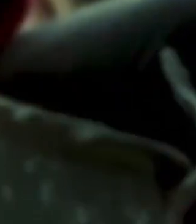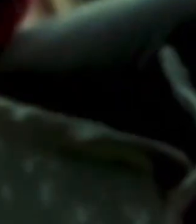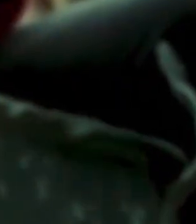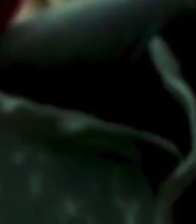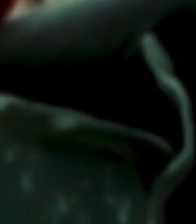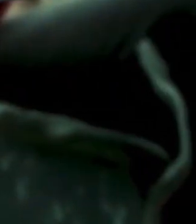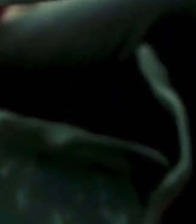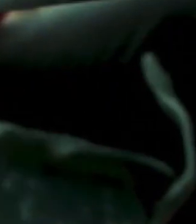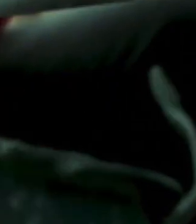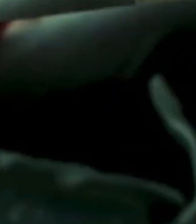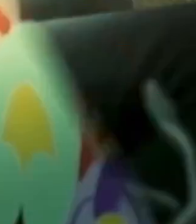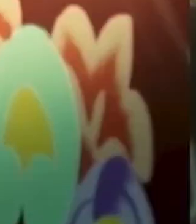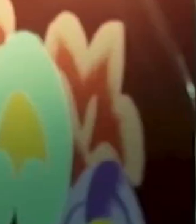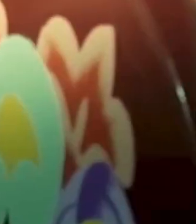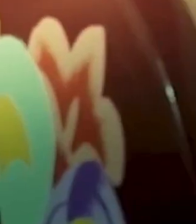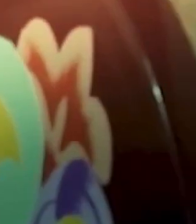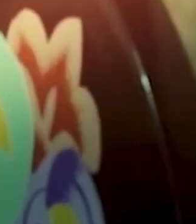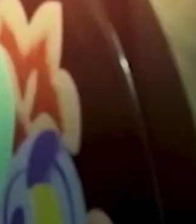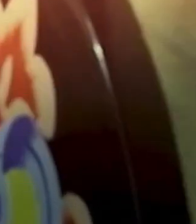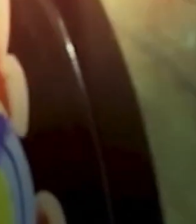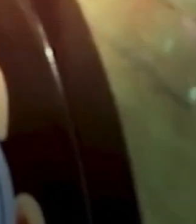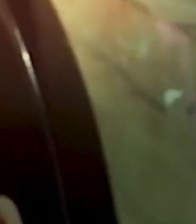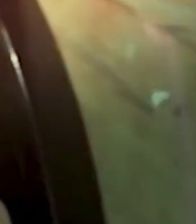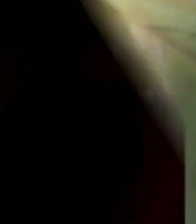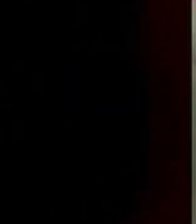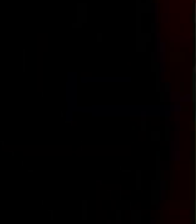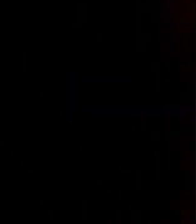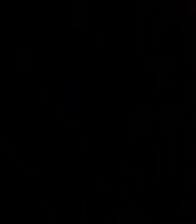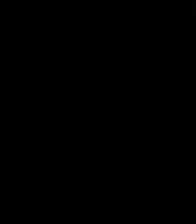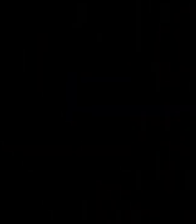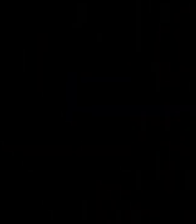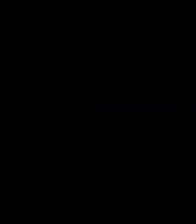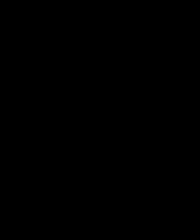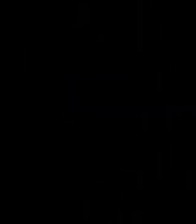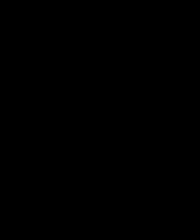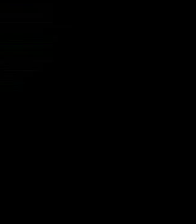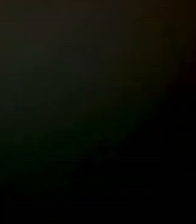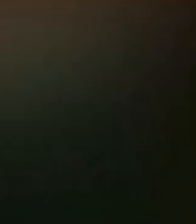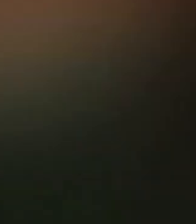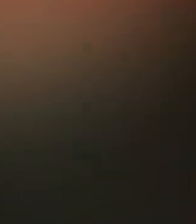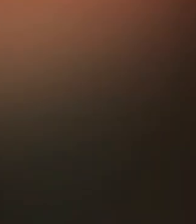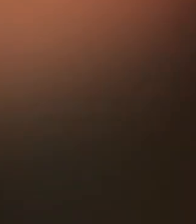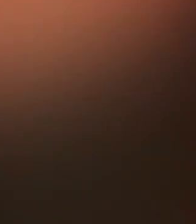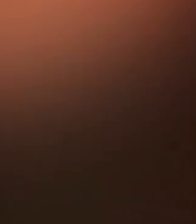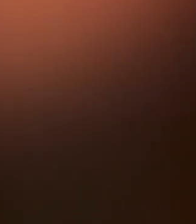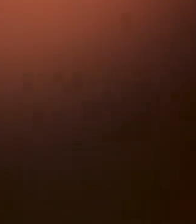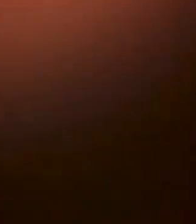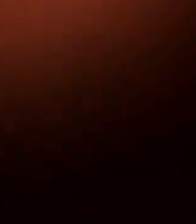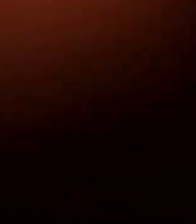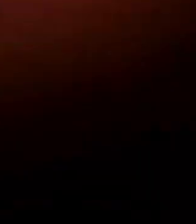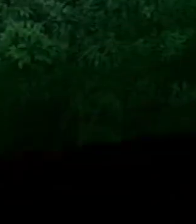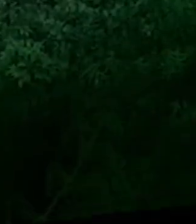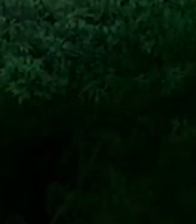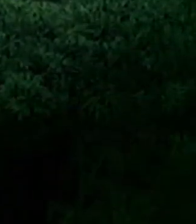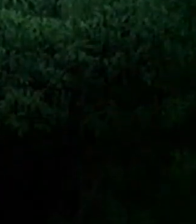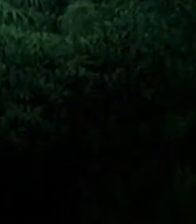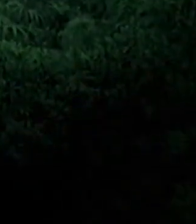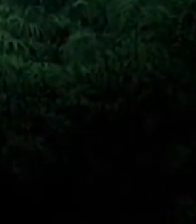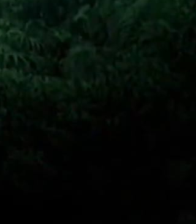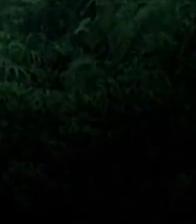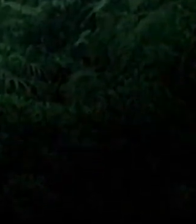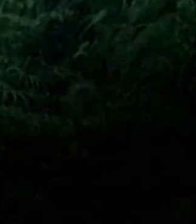más costumbres, más curiosidades, más cultura rural. Le presentamos